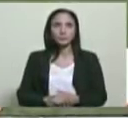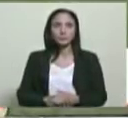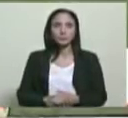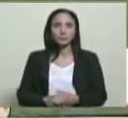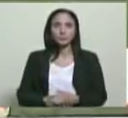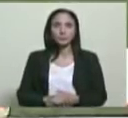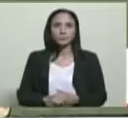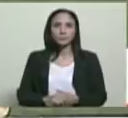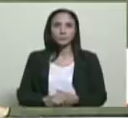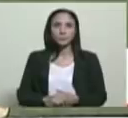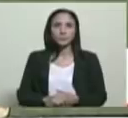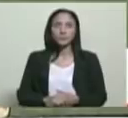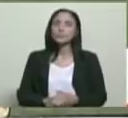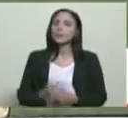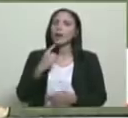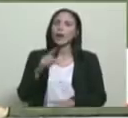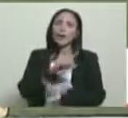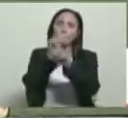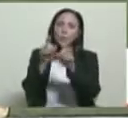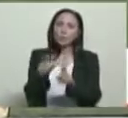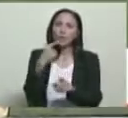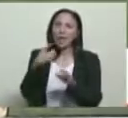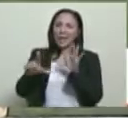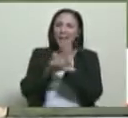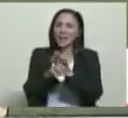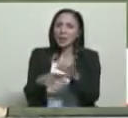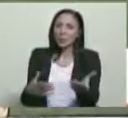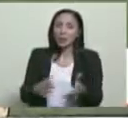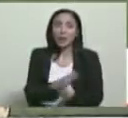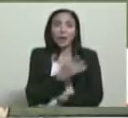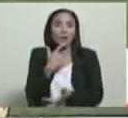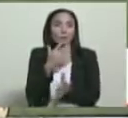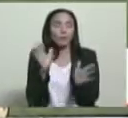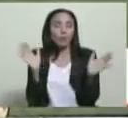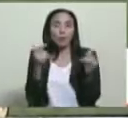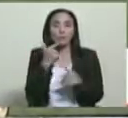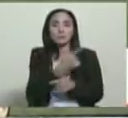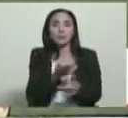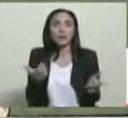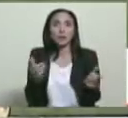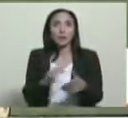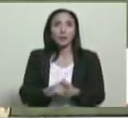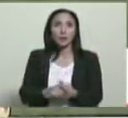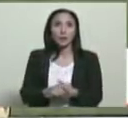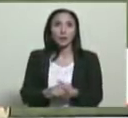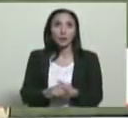público. Cuando le pregunten cuál es la figura legal, le pueden decir, la figura legal es